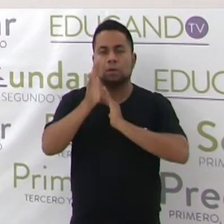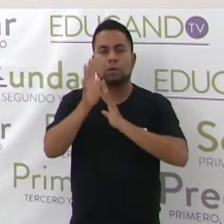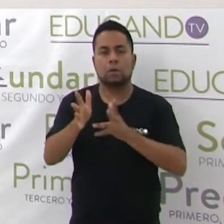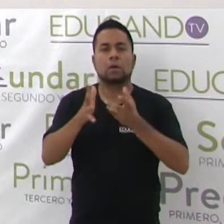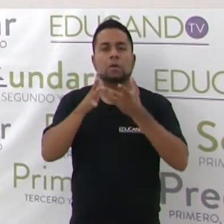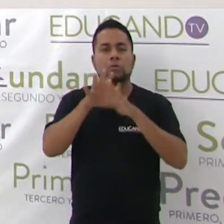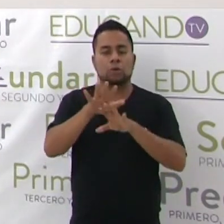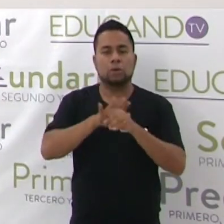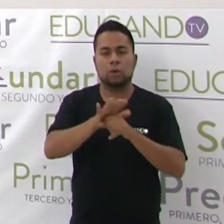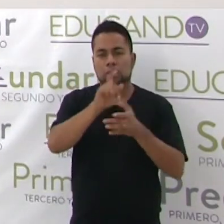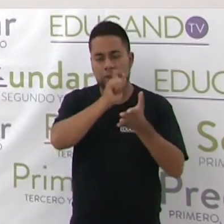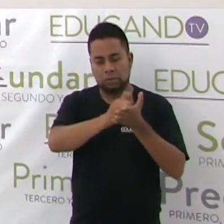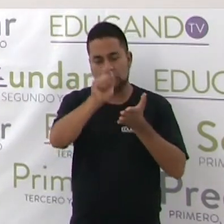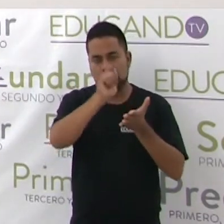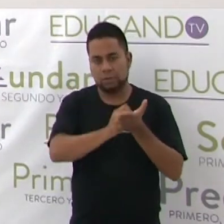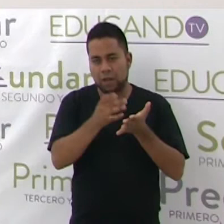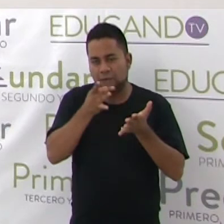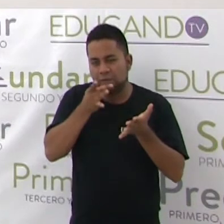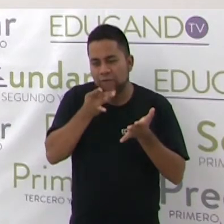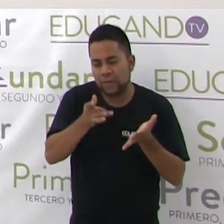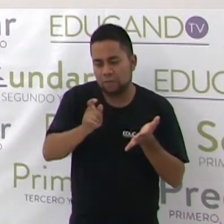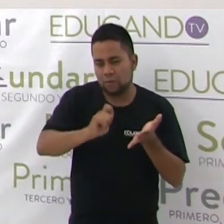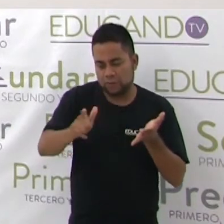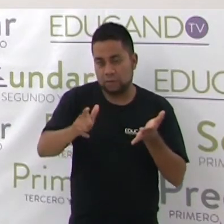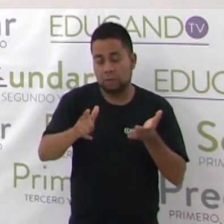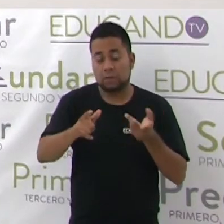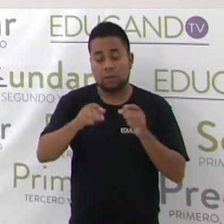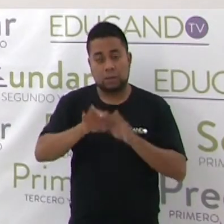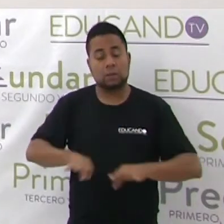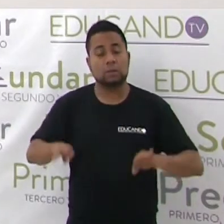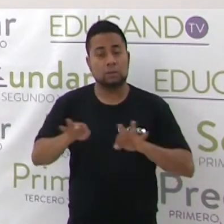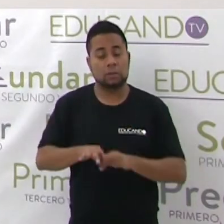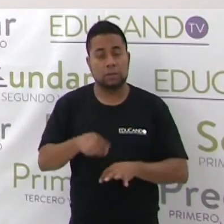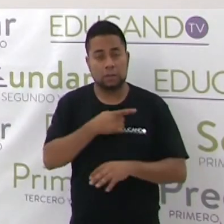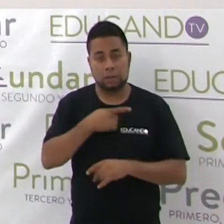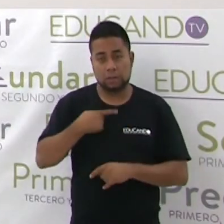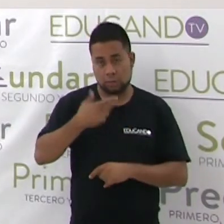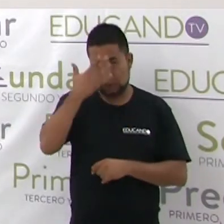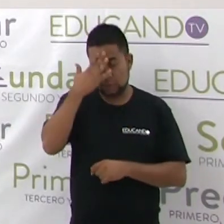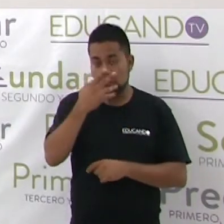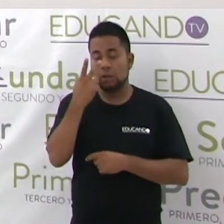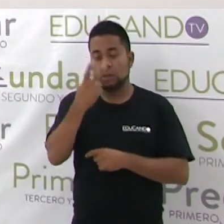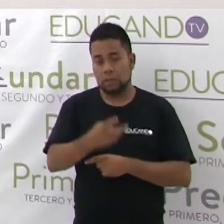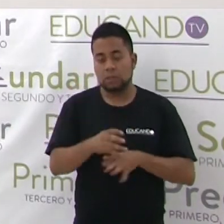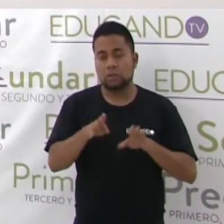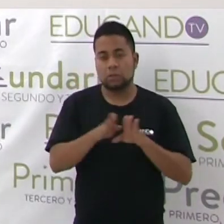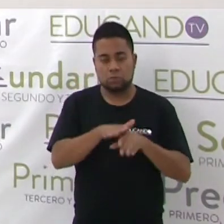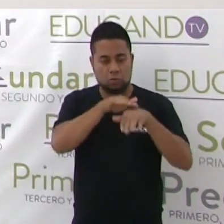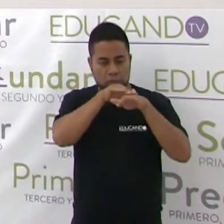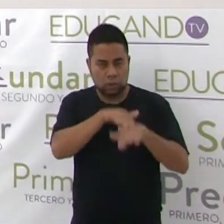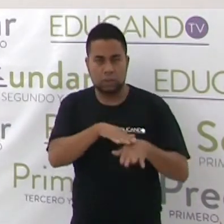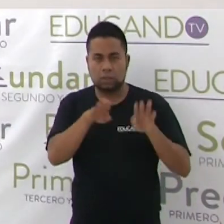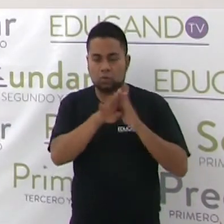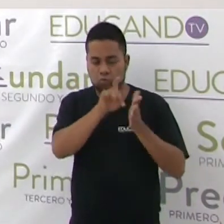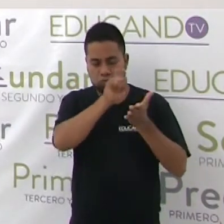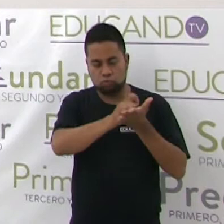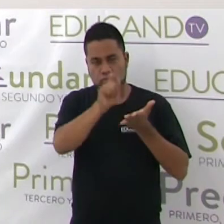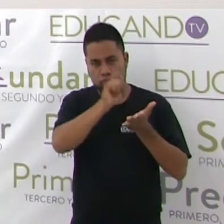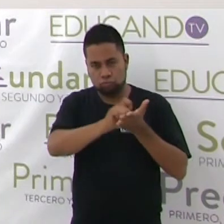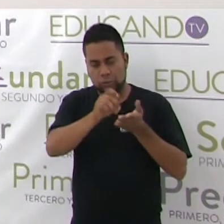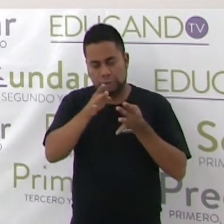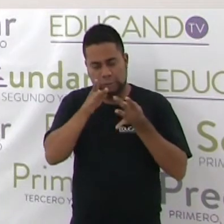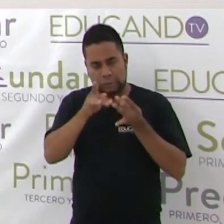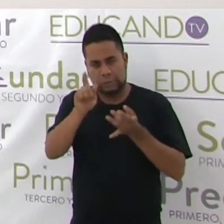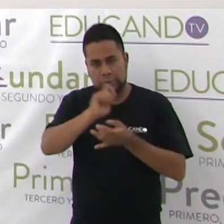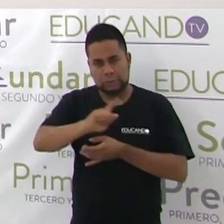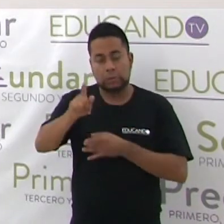la ortografía. Es muy importante que sigamos tomando en cuenta este punto. La parte de la ortografía es